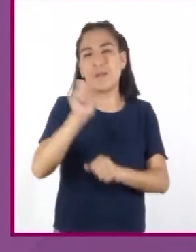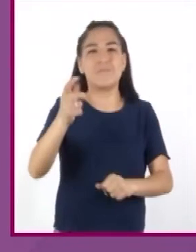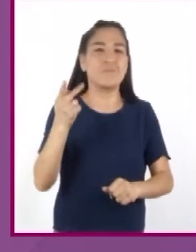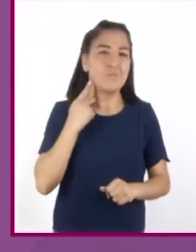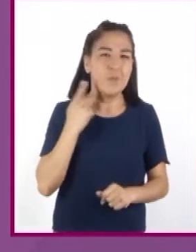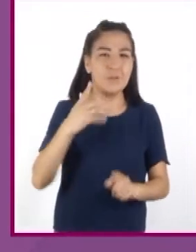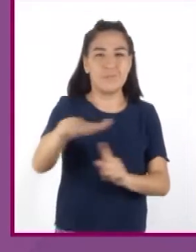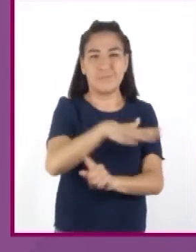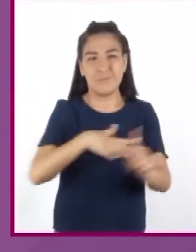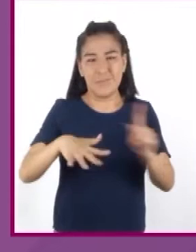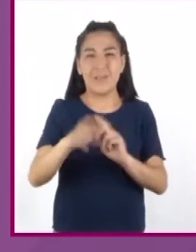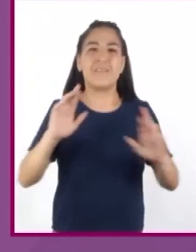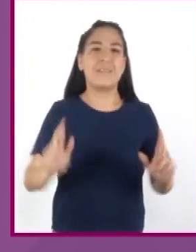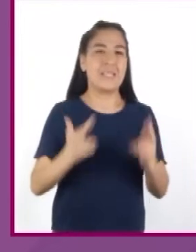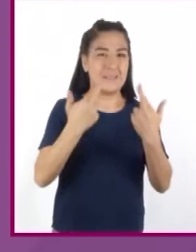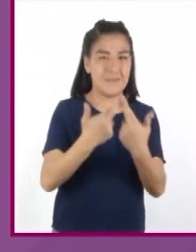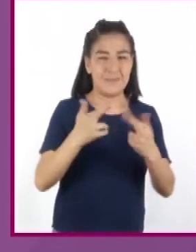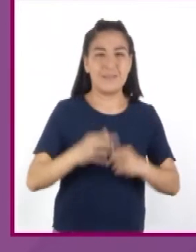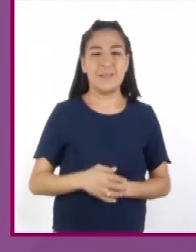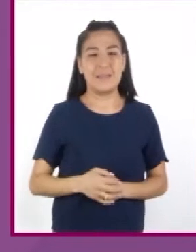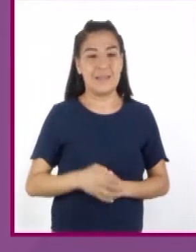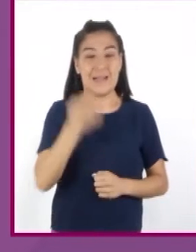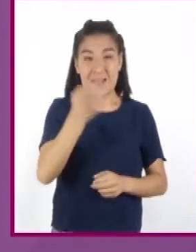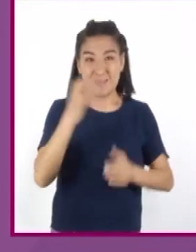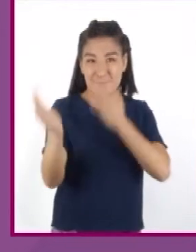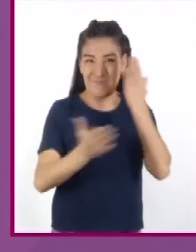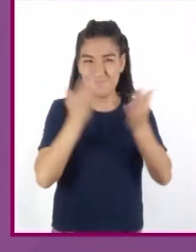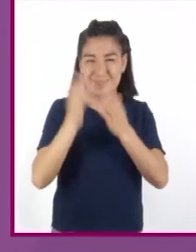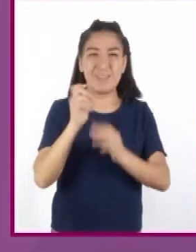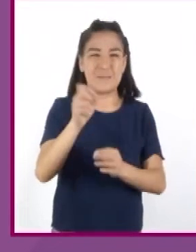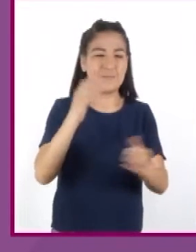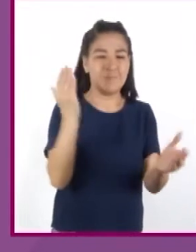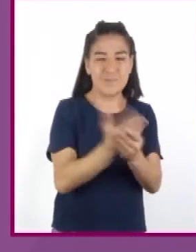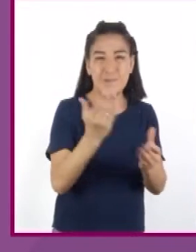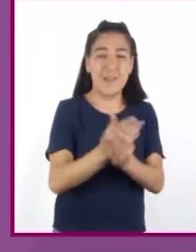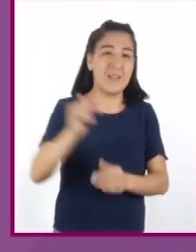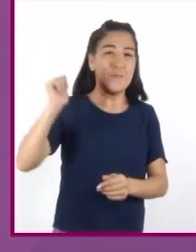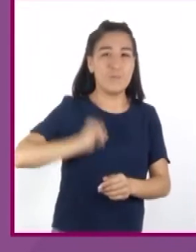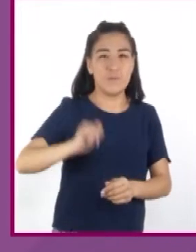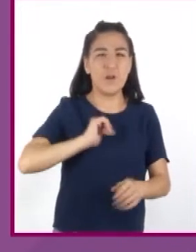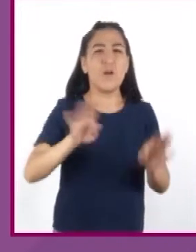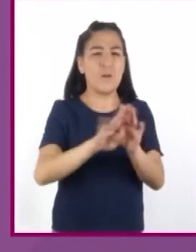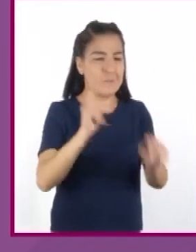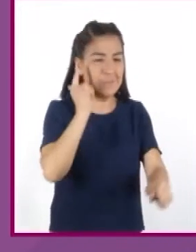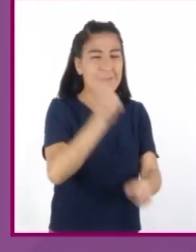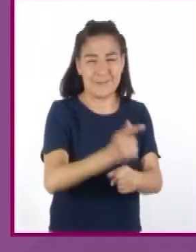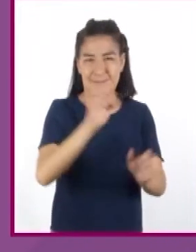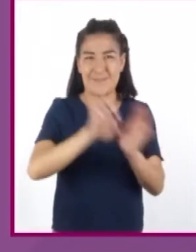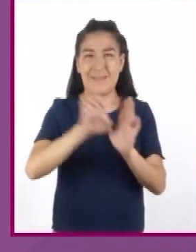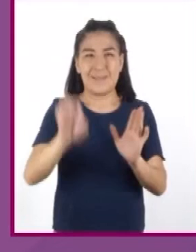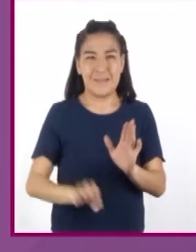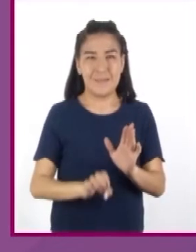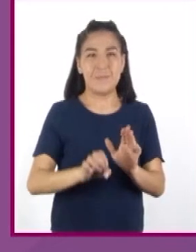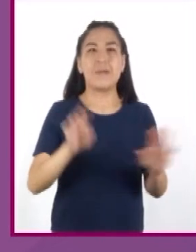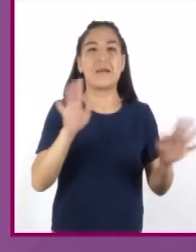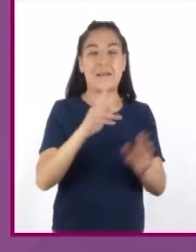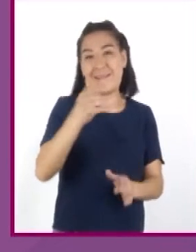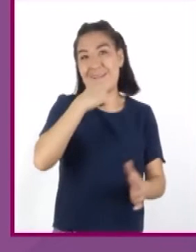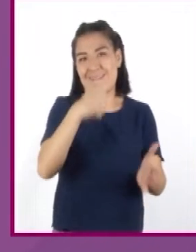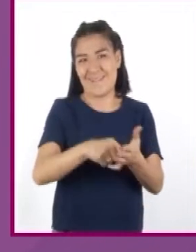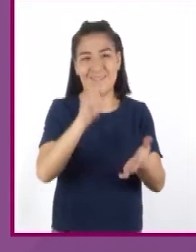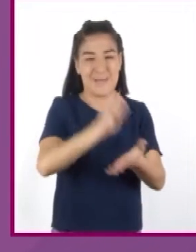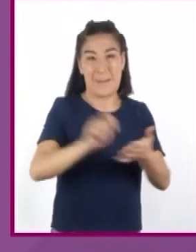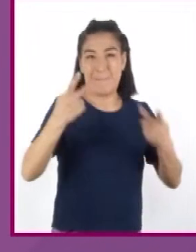políticos, sociales y religiosos. Al estudiar documentos antiguos, podemos darnos cuenta, por ejemplo, de que en una carta escrita